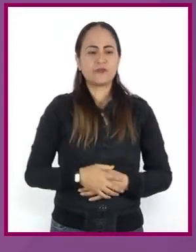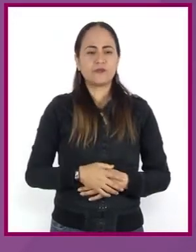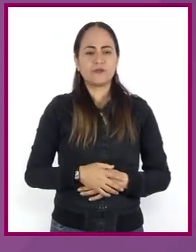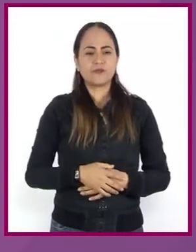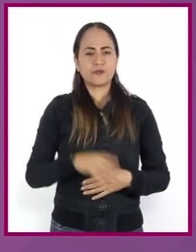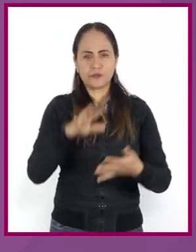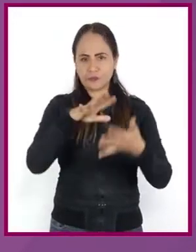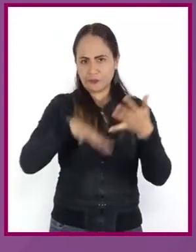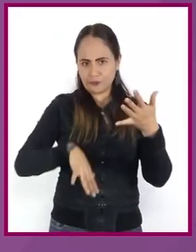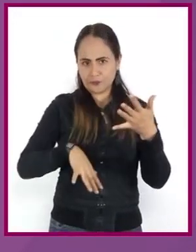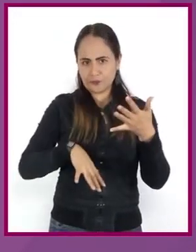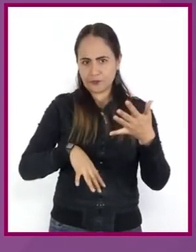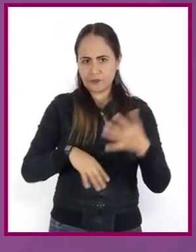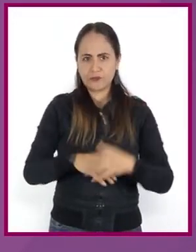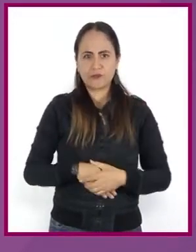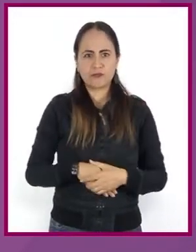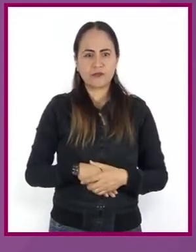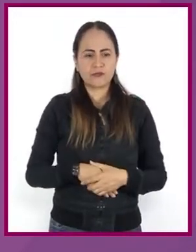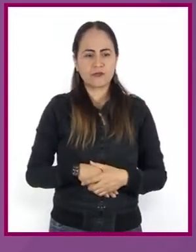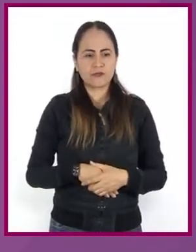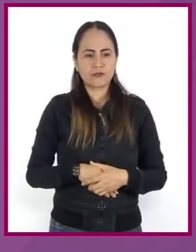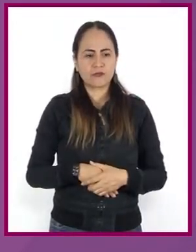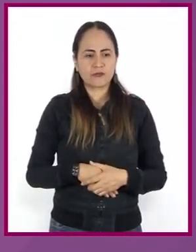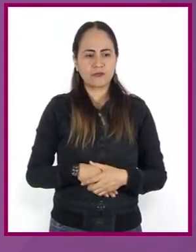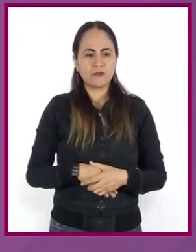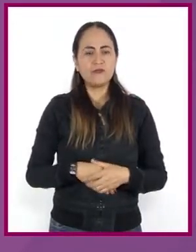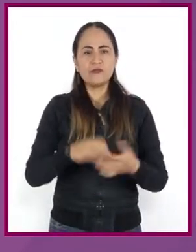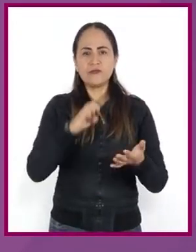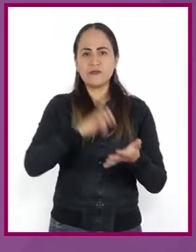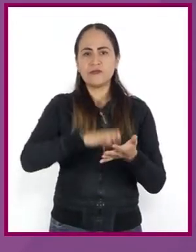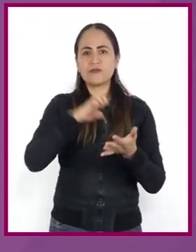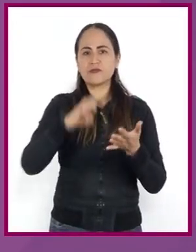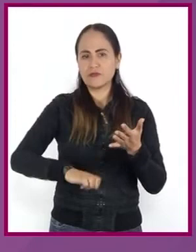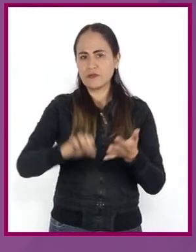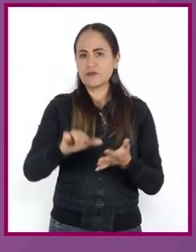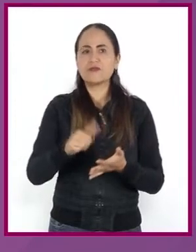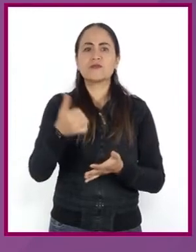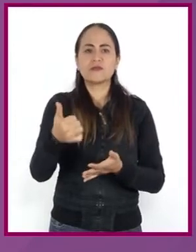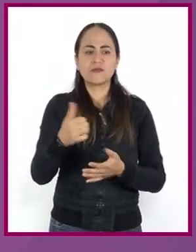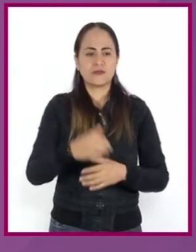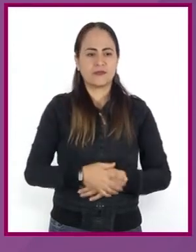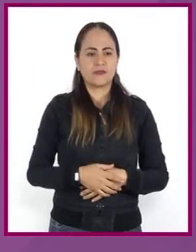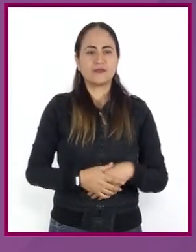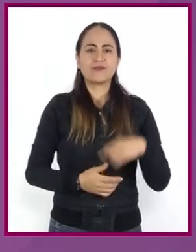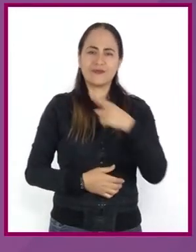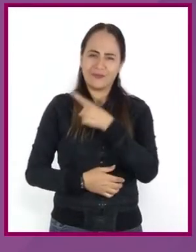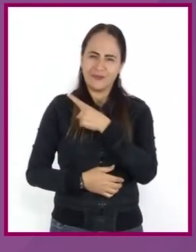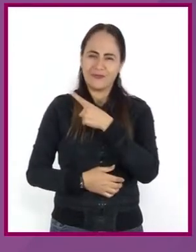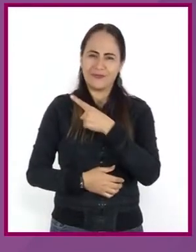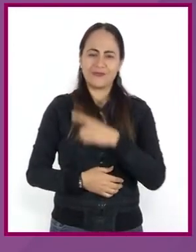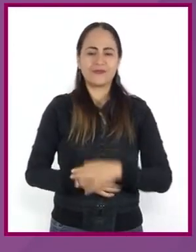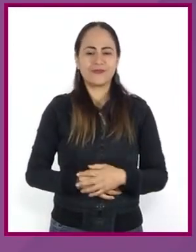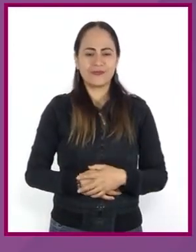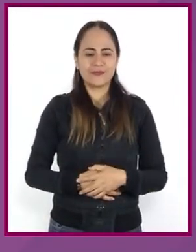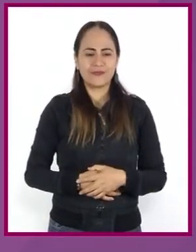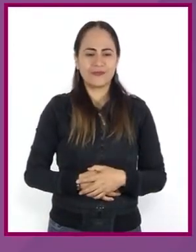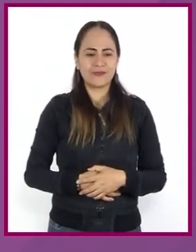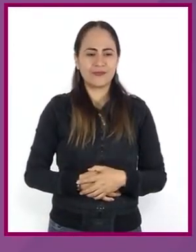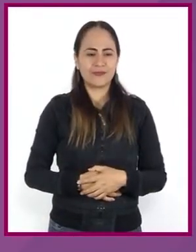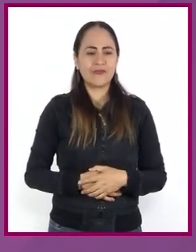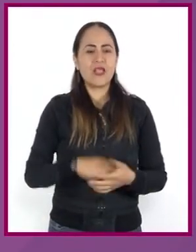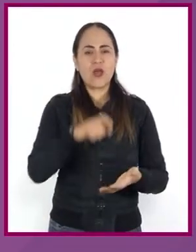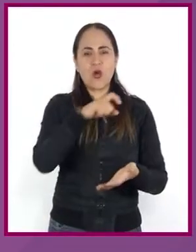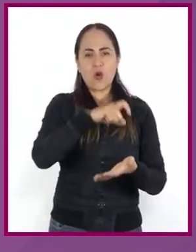demás contenido. Veamos otro ejemplo. En este fragmento de contrato de